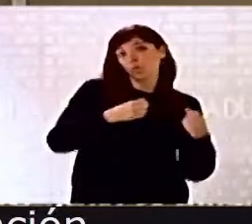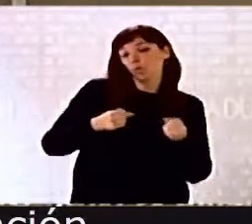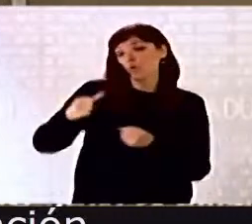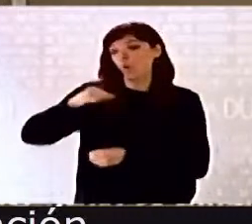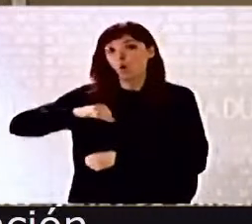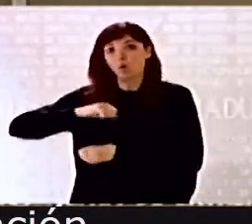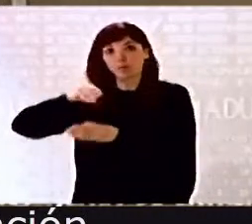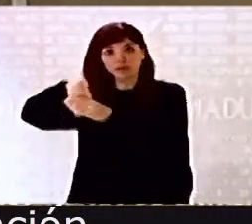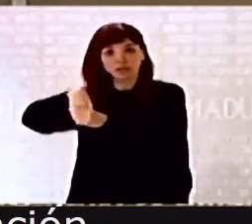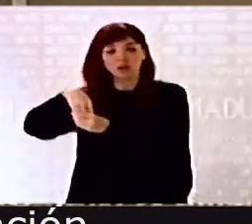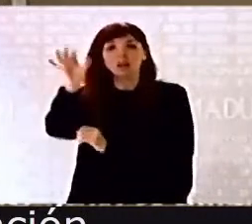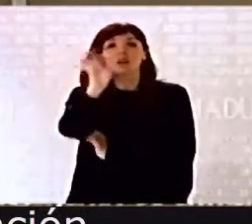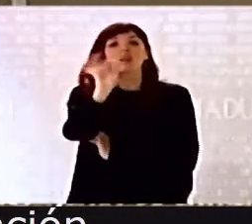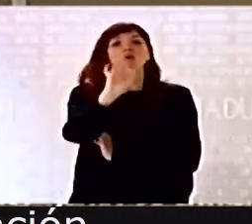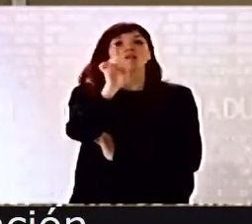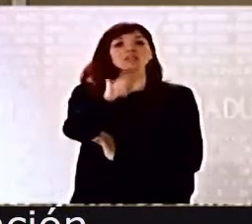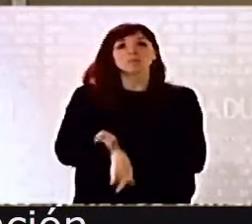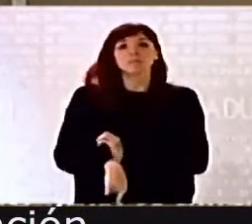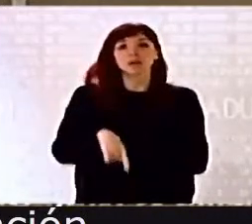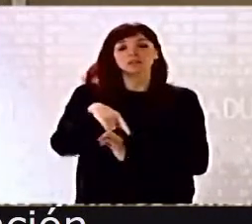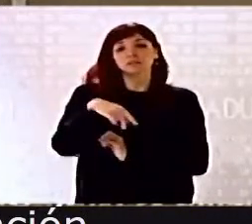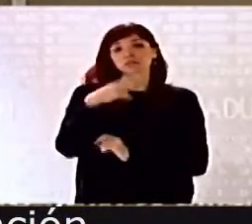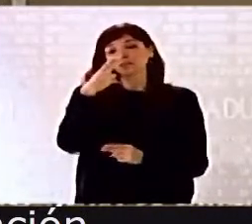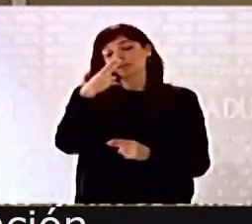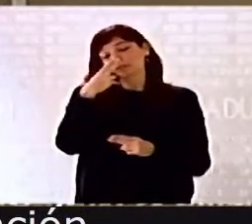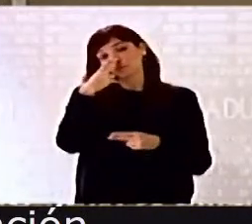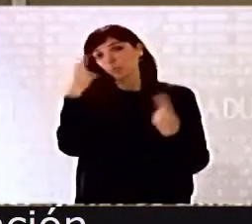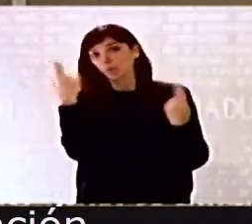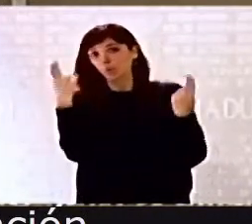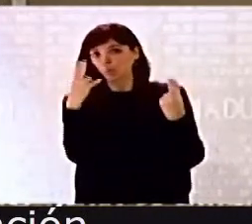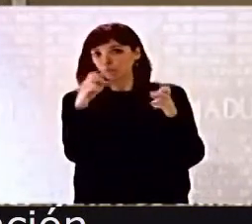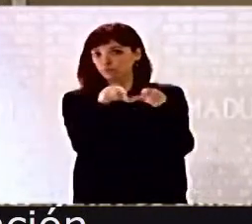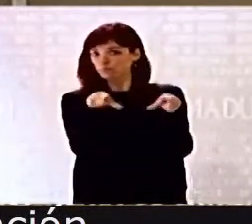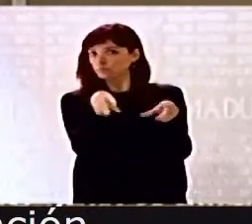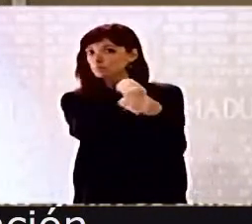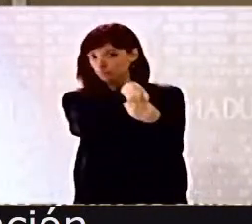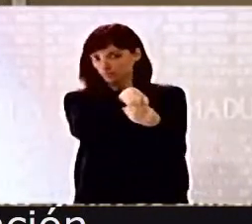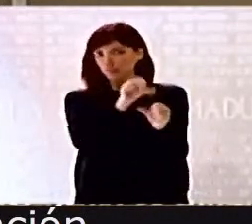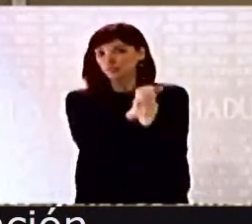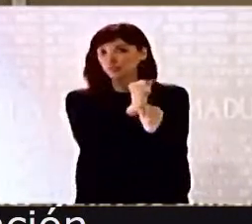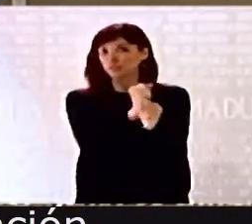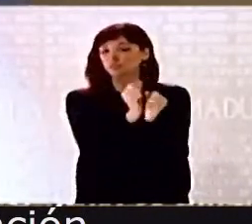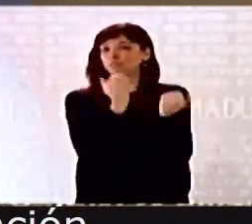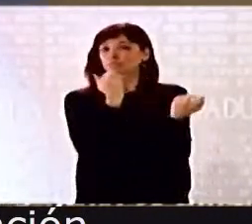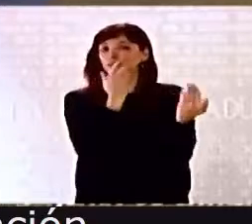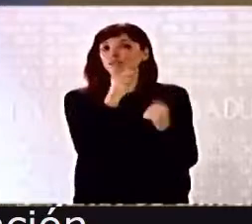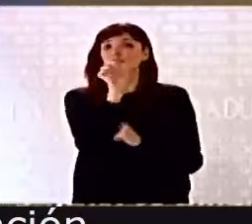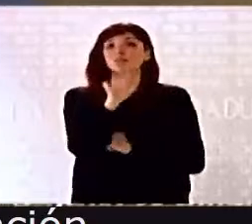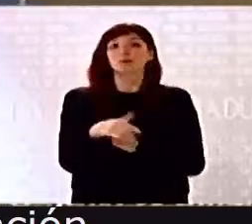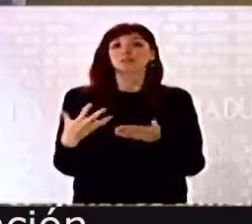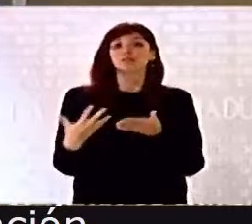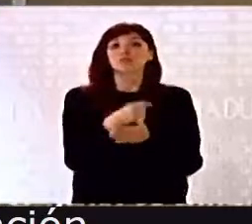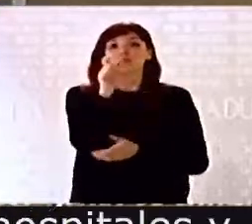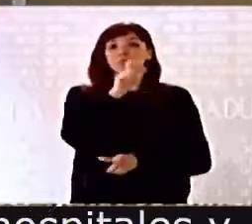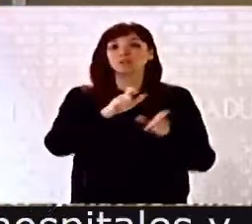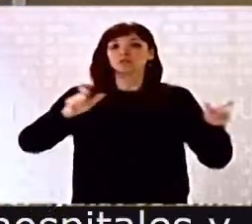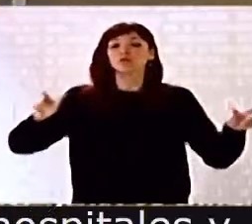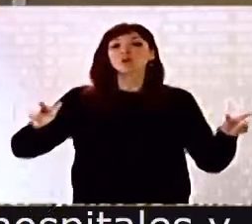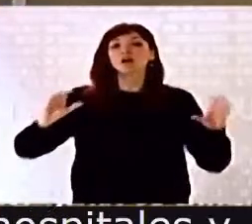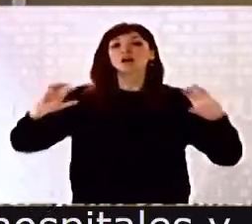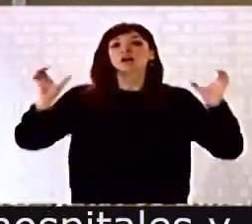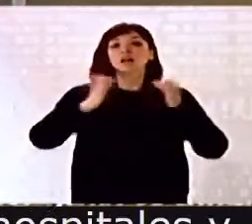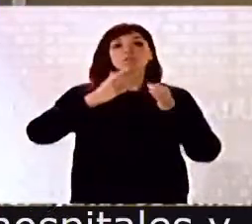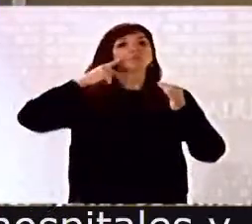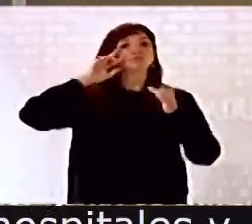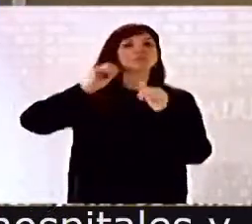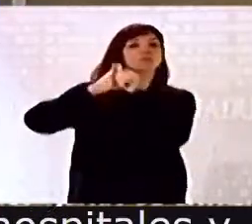hospitales, en el ámbito de la salud pública, también a todas aquellas personas que forman parte del equipo de